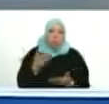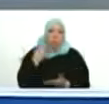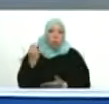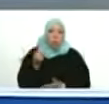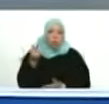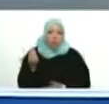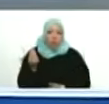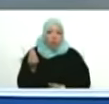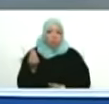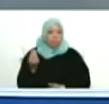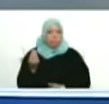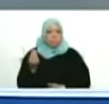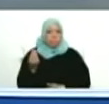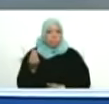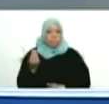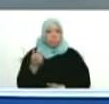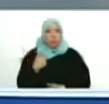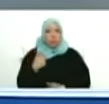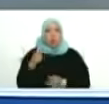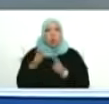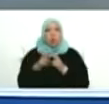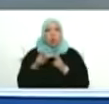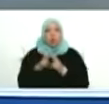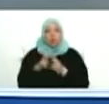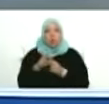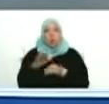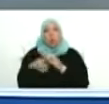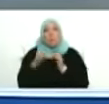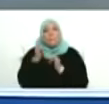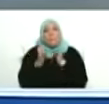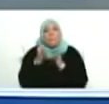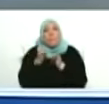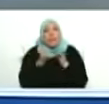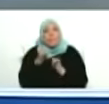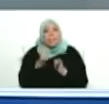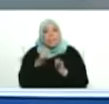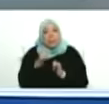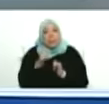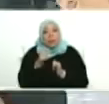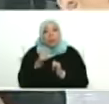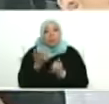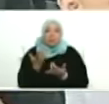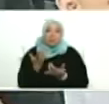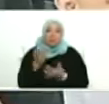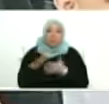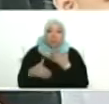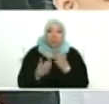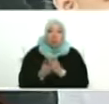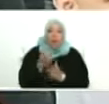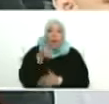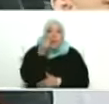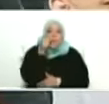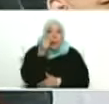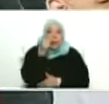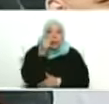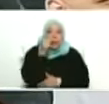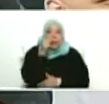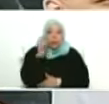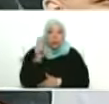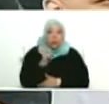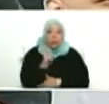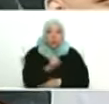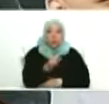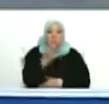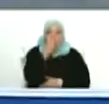además. Yo lo conocí cuando usaba pañales. Y a veces el papá salía a comprar, yo estaba